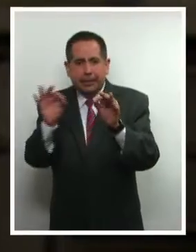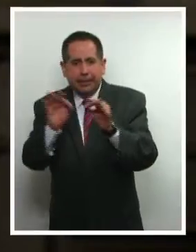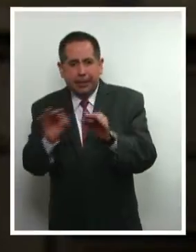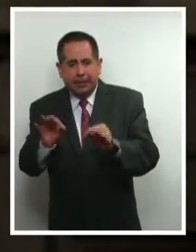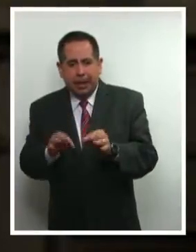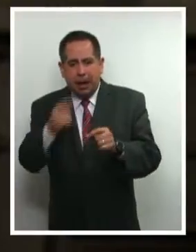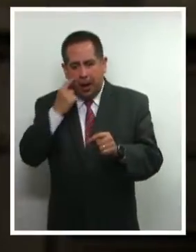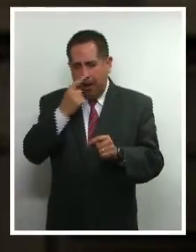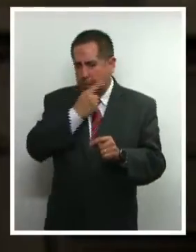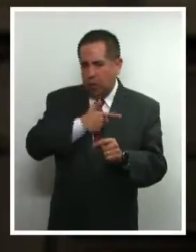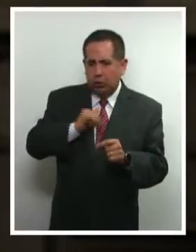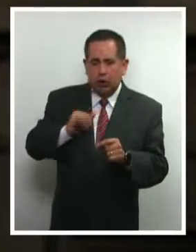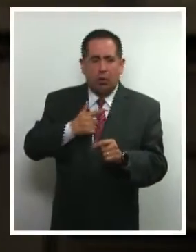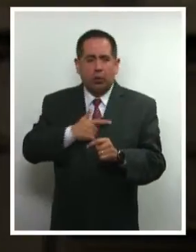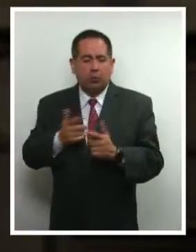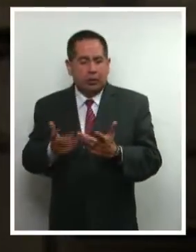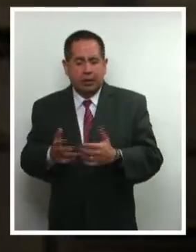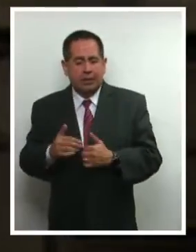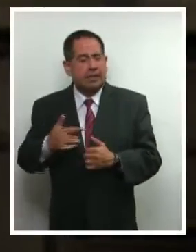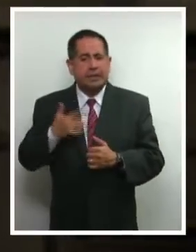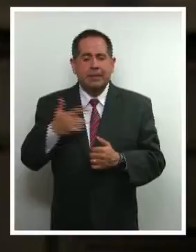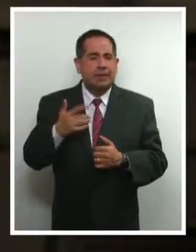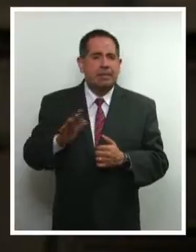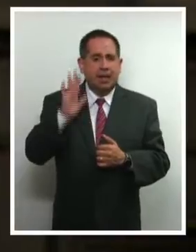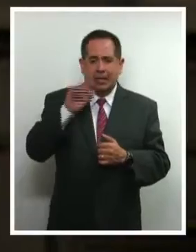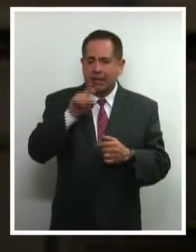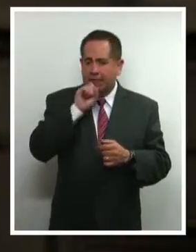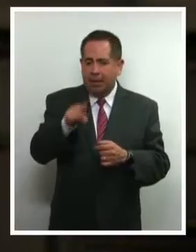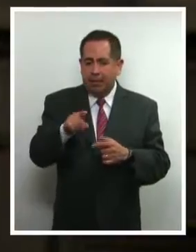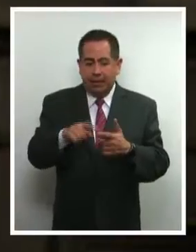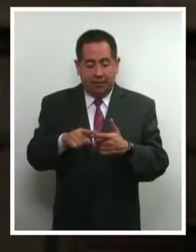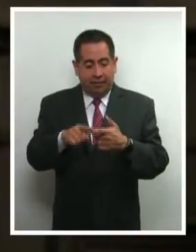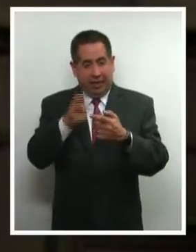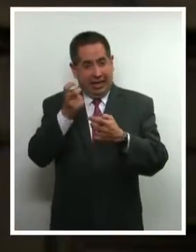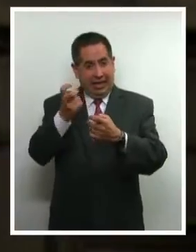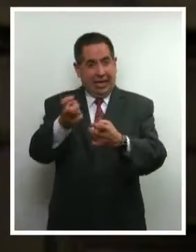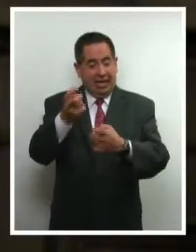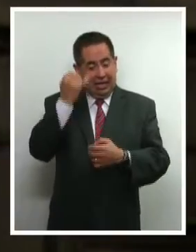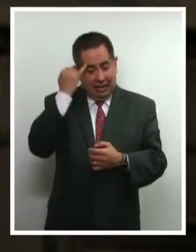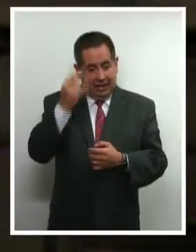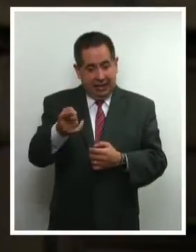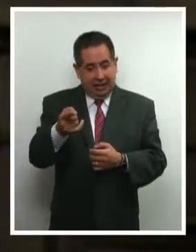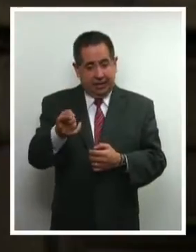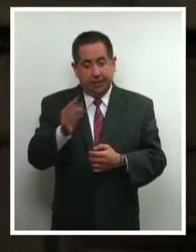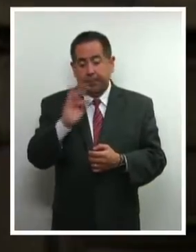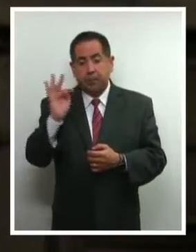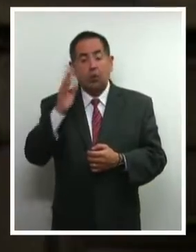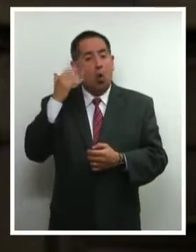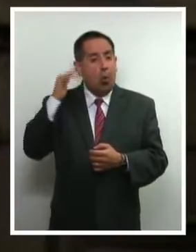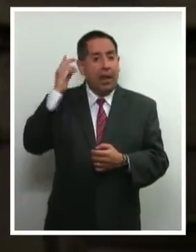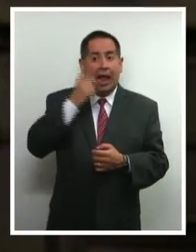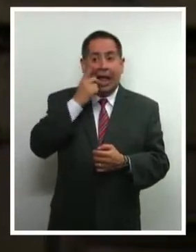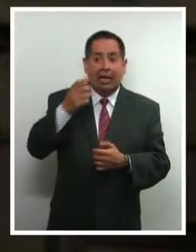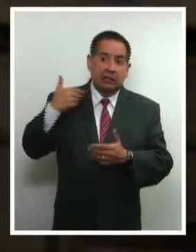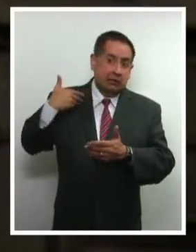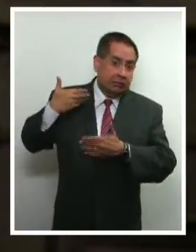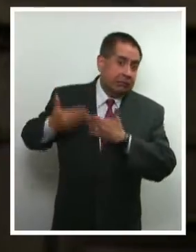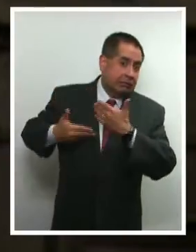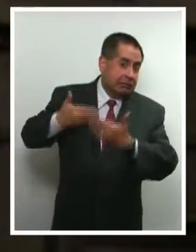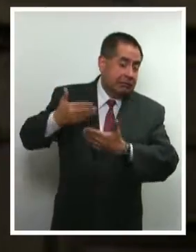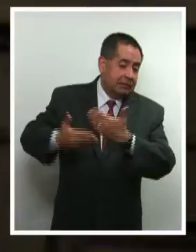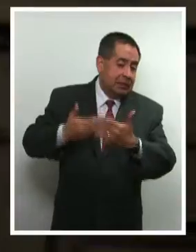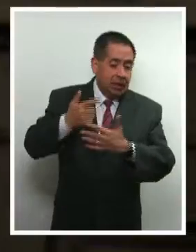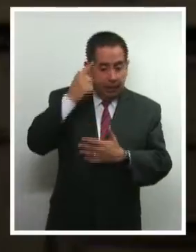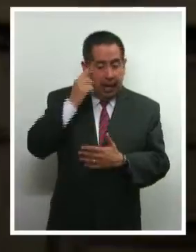nos gusta o no nos gusta. Me parece que además, en estos términos, si esta hubiera sido la dinámica que iba